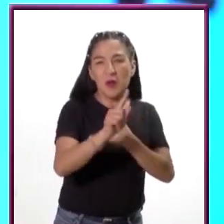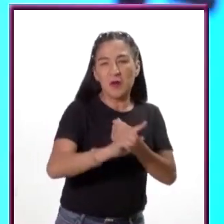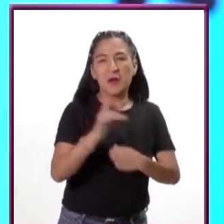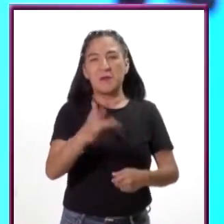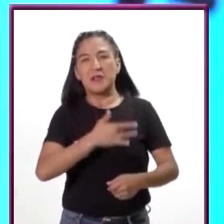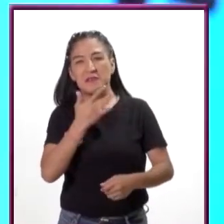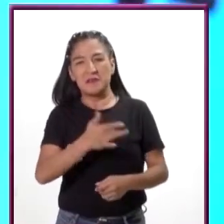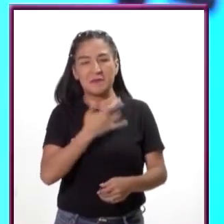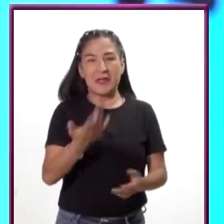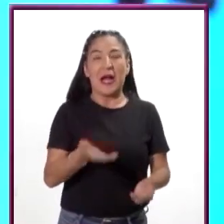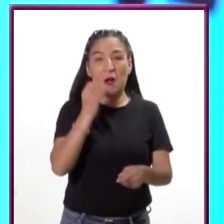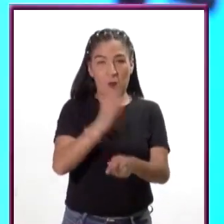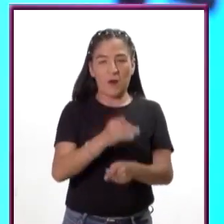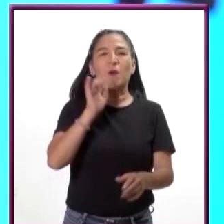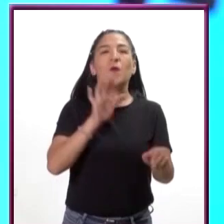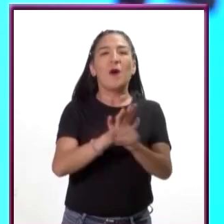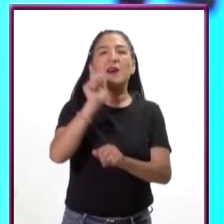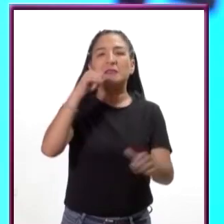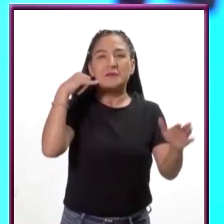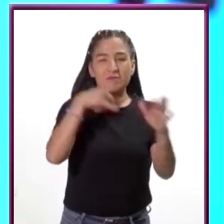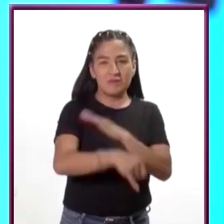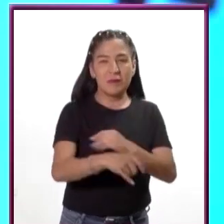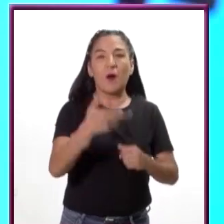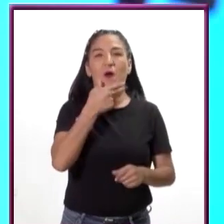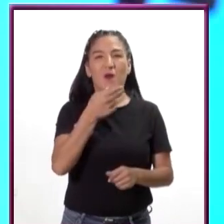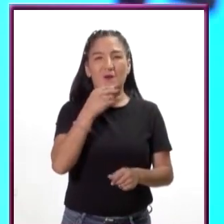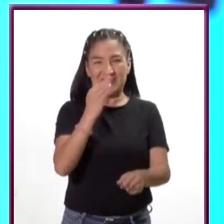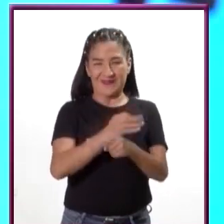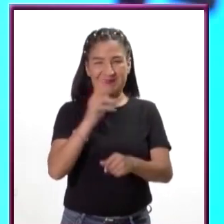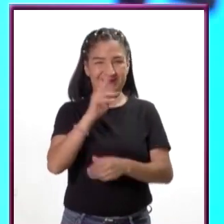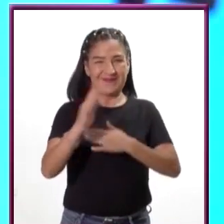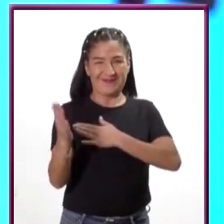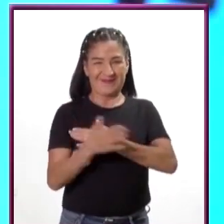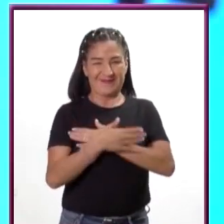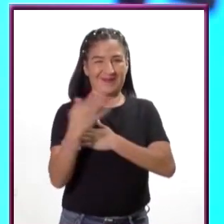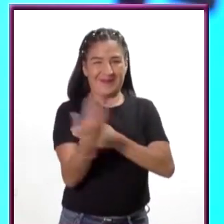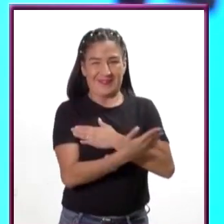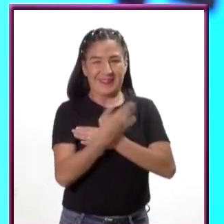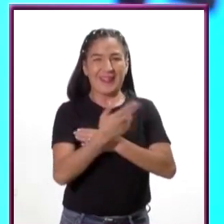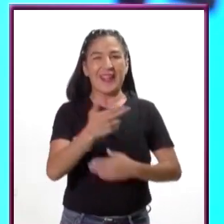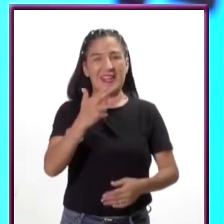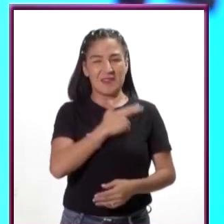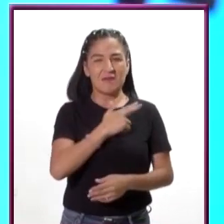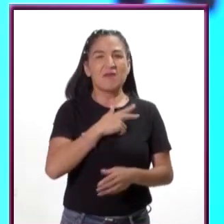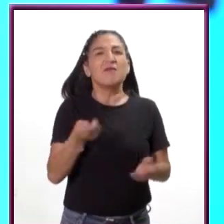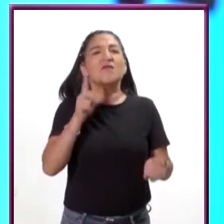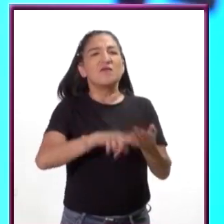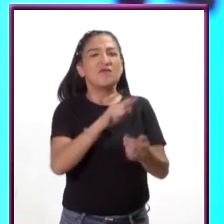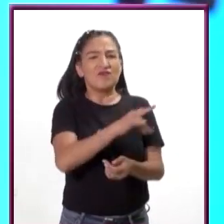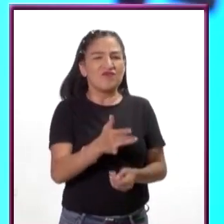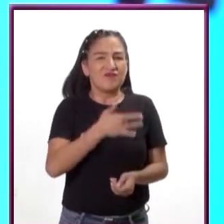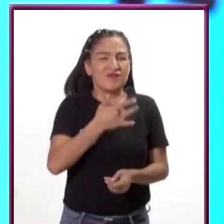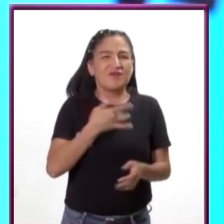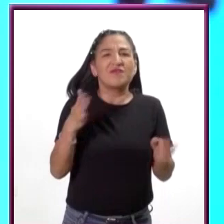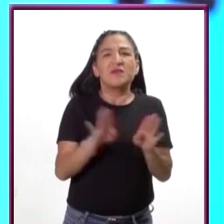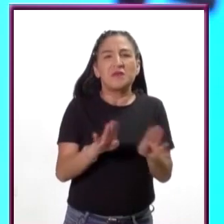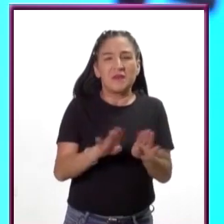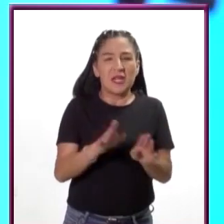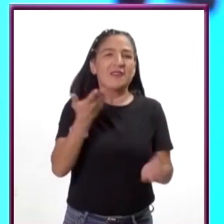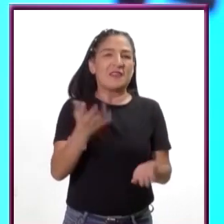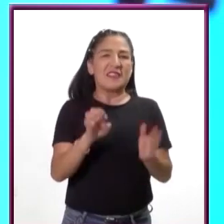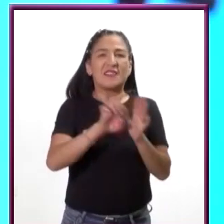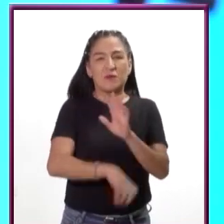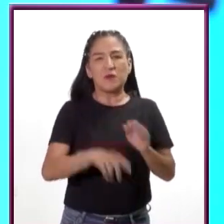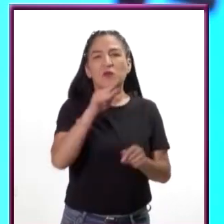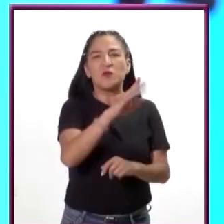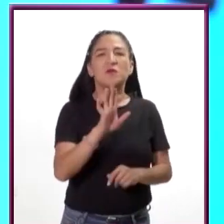continuación, profundizaremos en la imagen del hombre herido para tratar su posible estado de ánimo, de acuerdo al mal